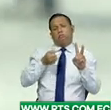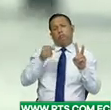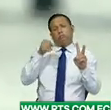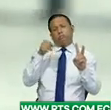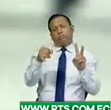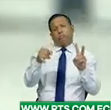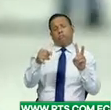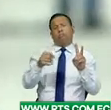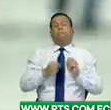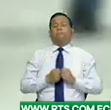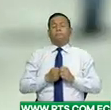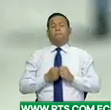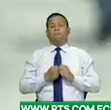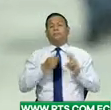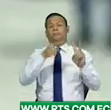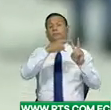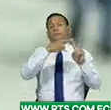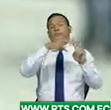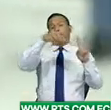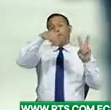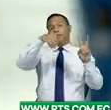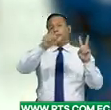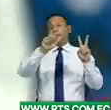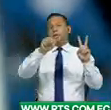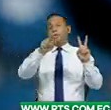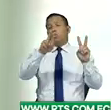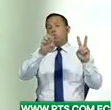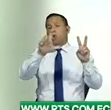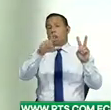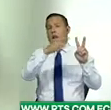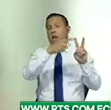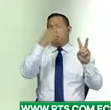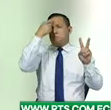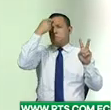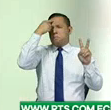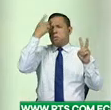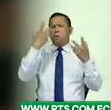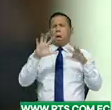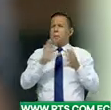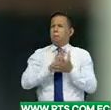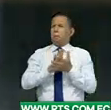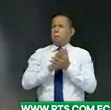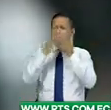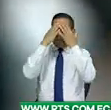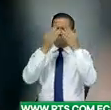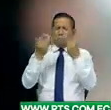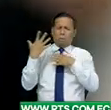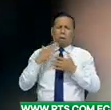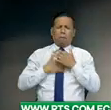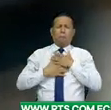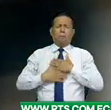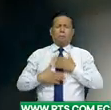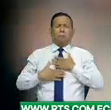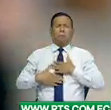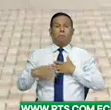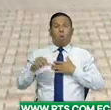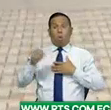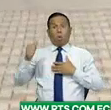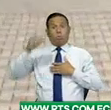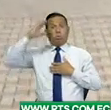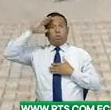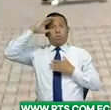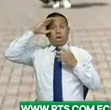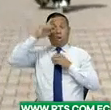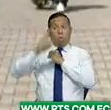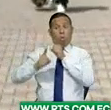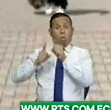Manuel Eduardo Che se confió y se imaginó que todo quedó en el olvido y que no pasaba nada. Agentes del bloque de búsqueda lo rastreaban desde hace un año y